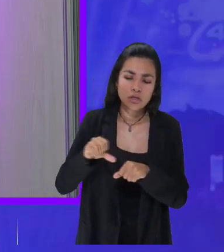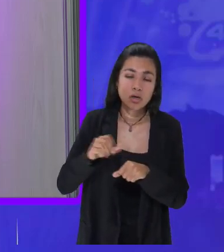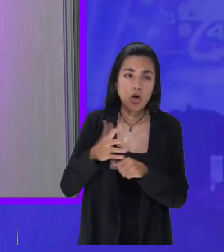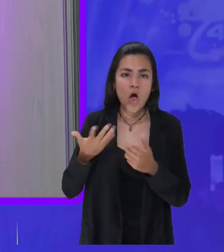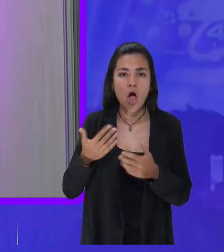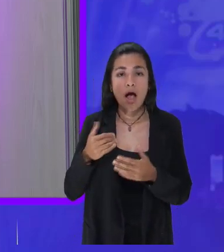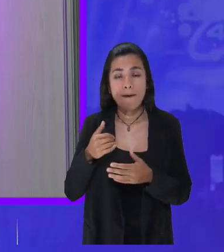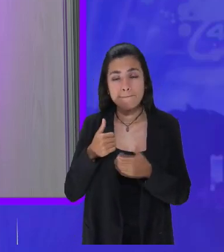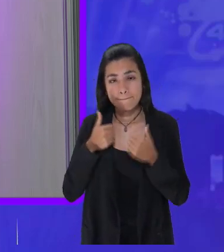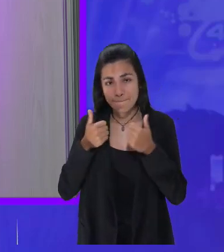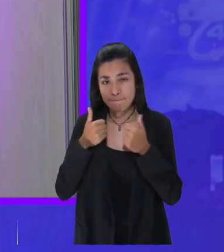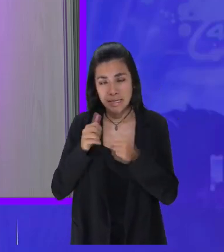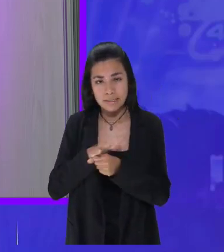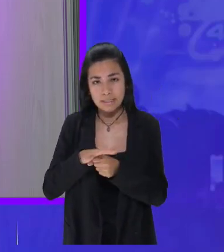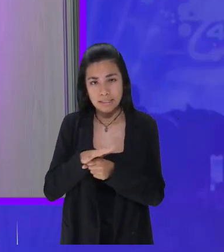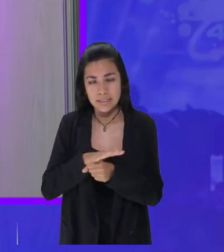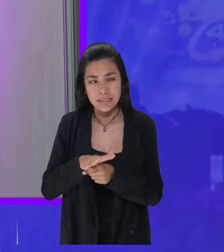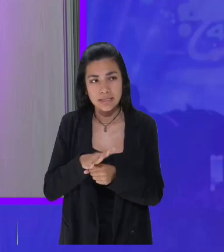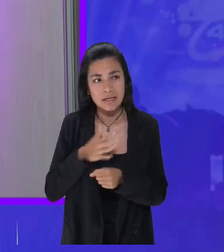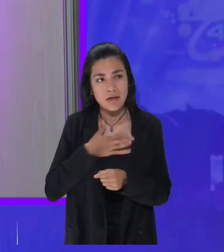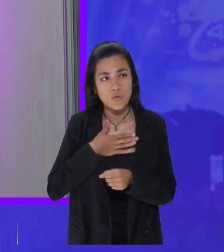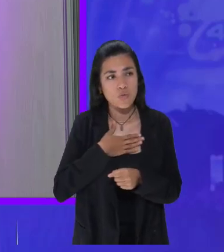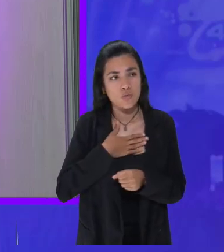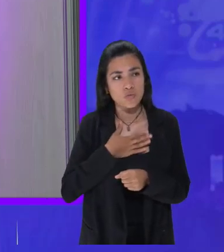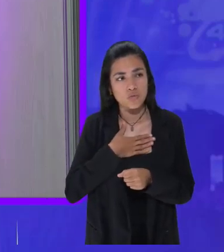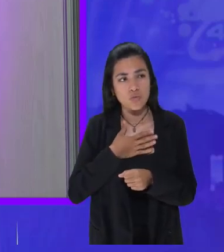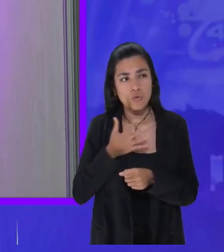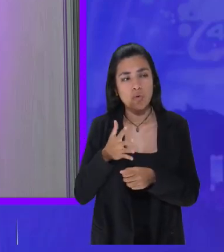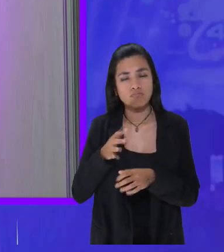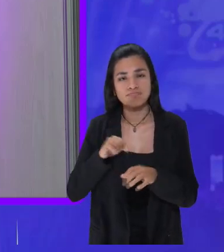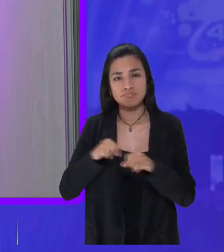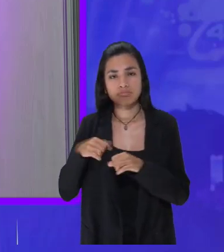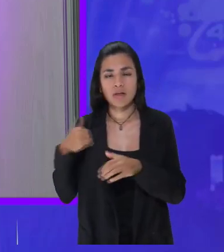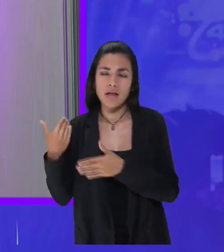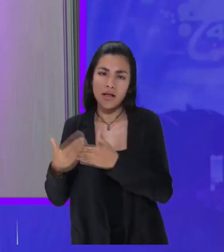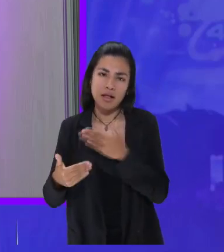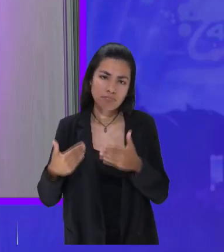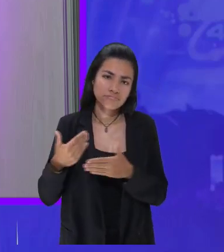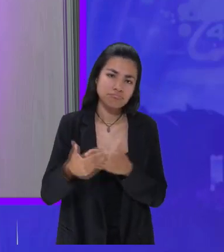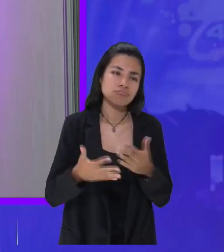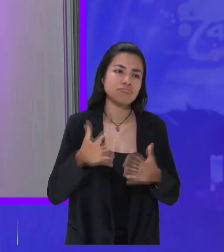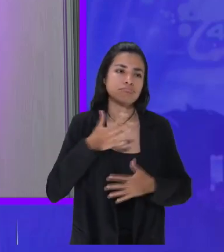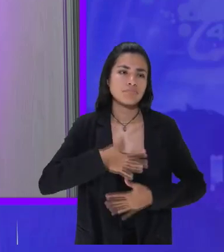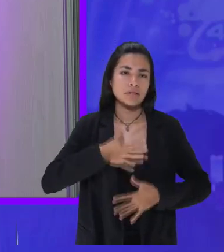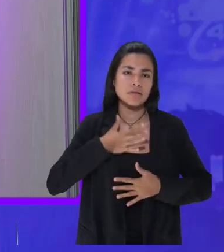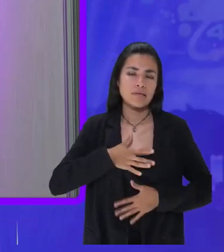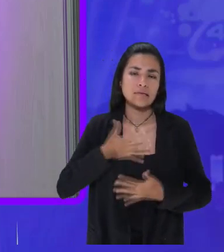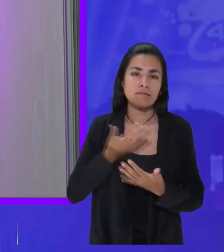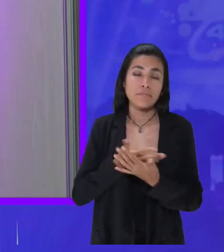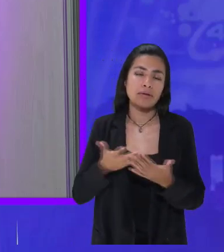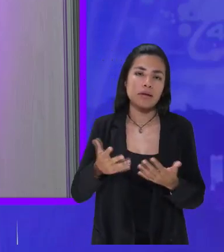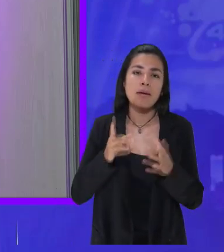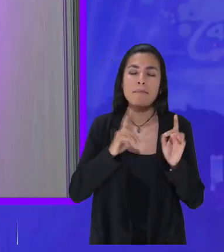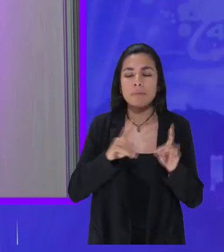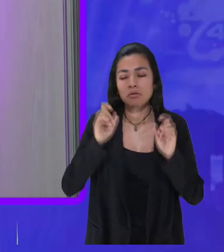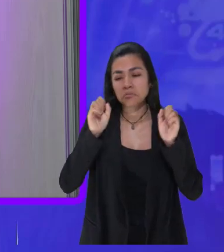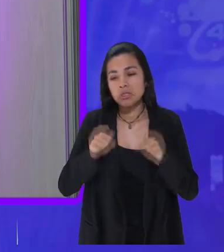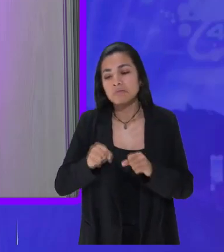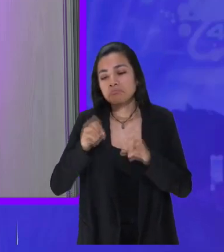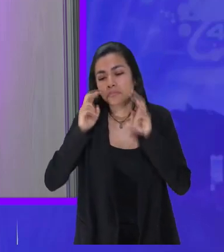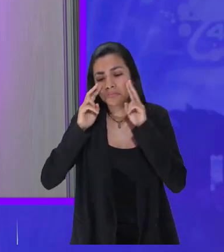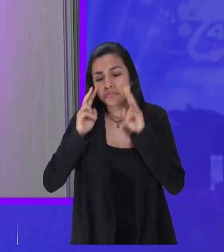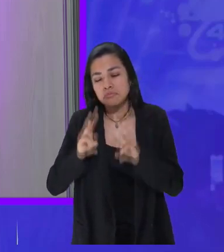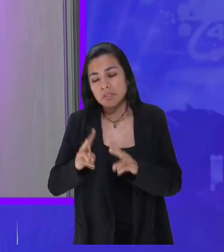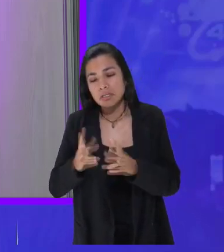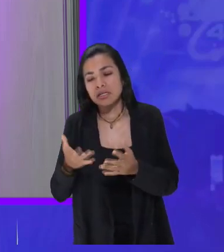momento muy bueno de pronto para uno generar ese paso a paso con tranquilidad y demás, pero sí para ver lo que ocurre en